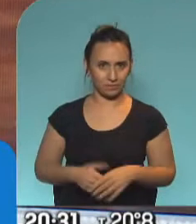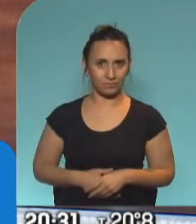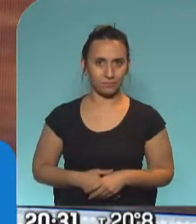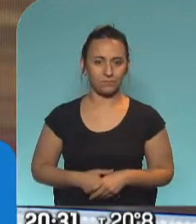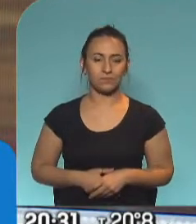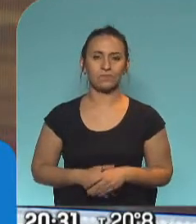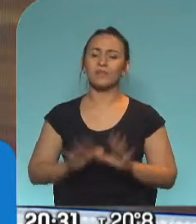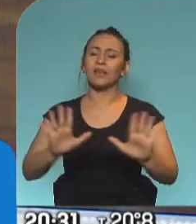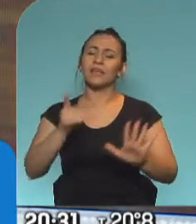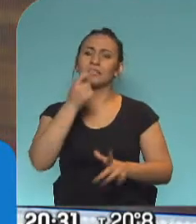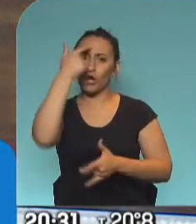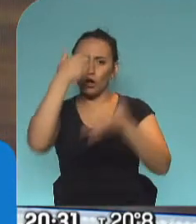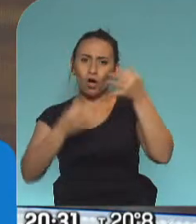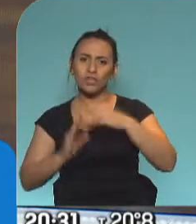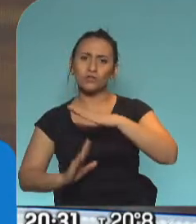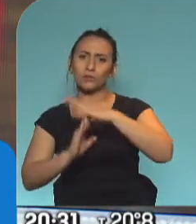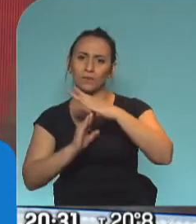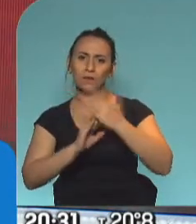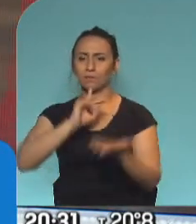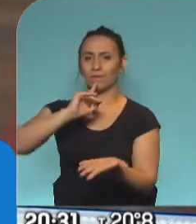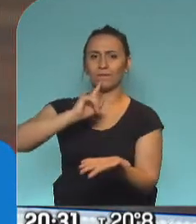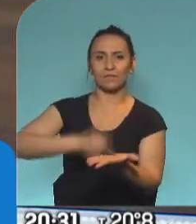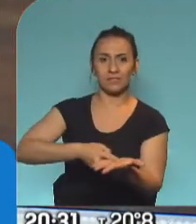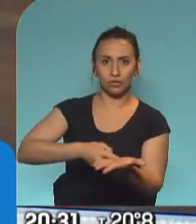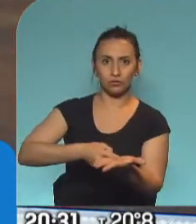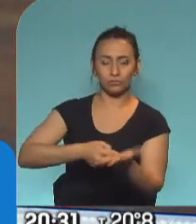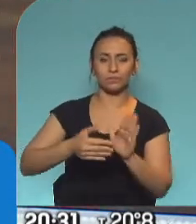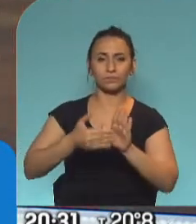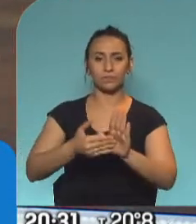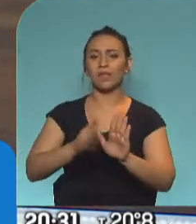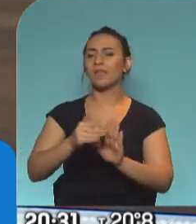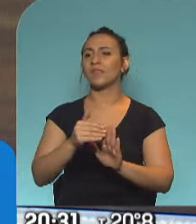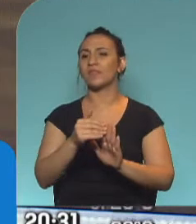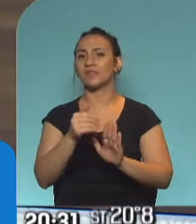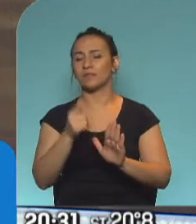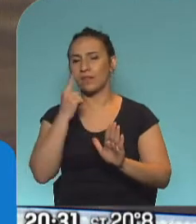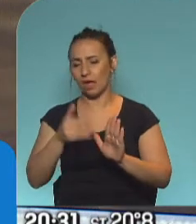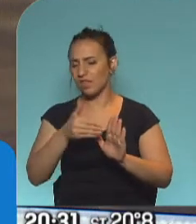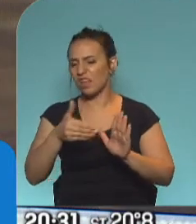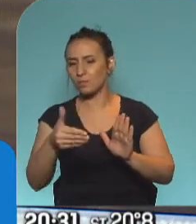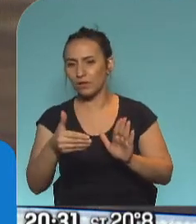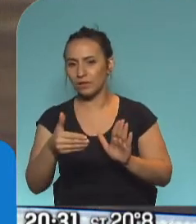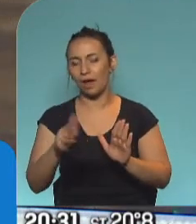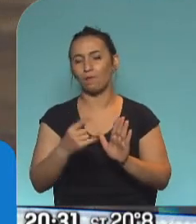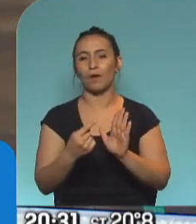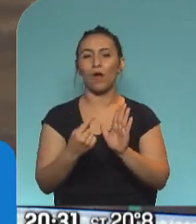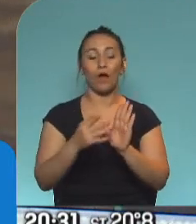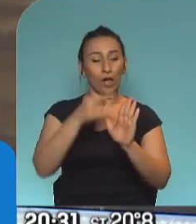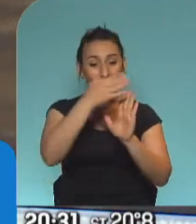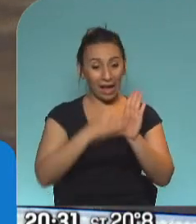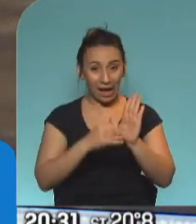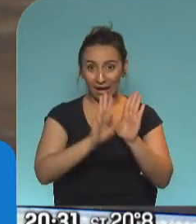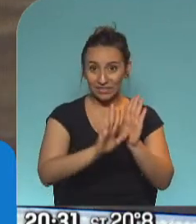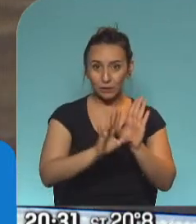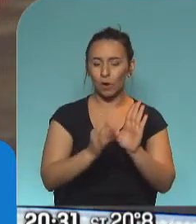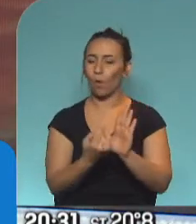un fallo y unos días después establece una excepción, ¿cuán confiable puede ser un fallo de la Corte